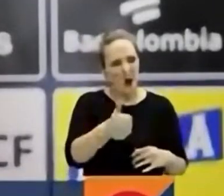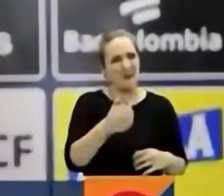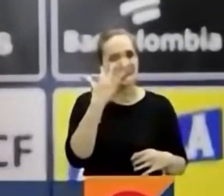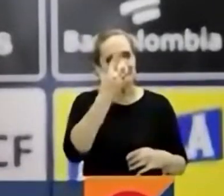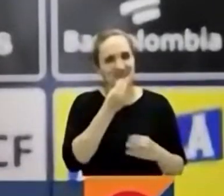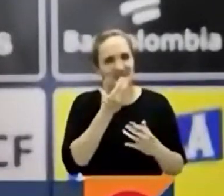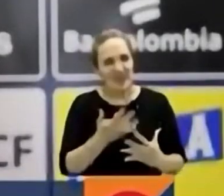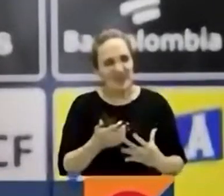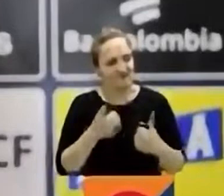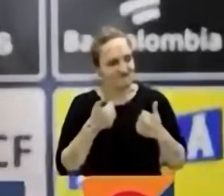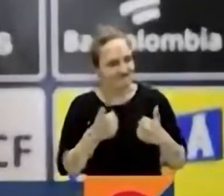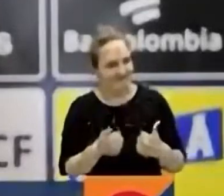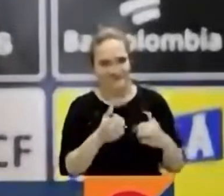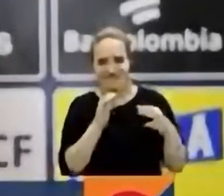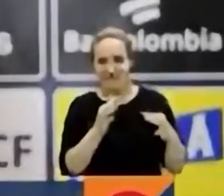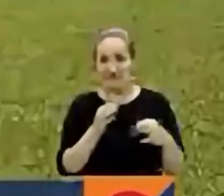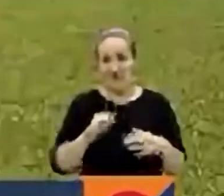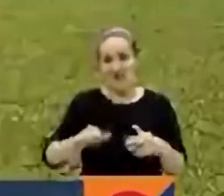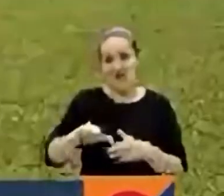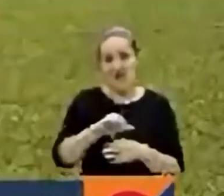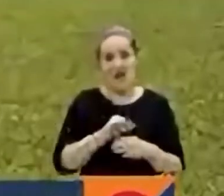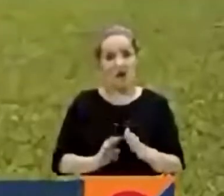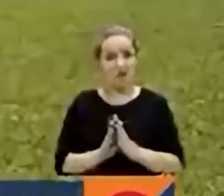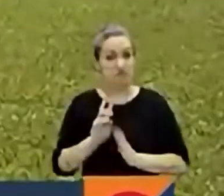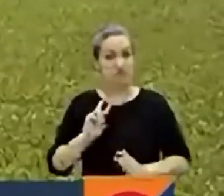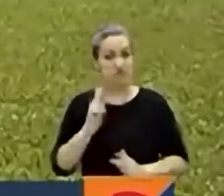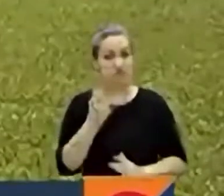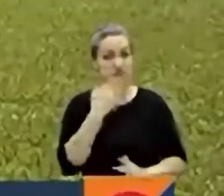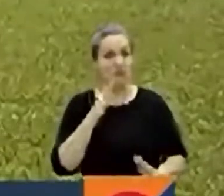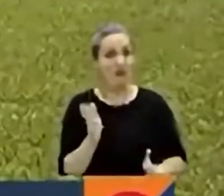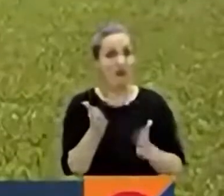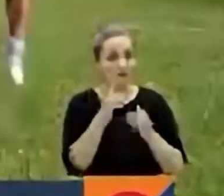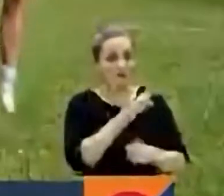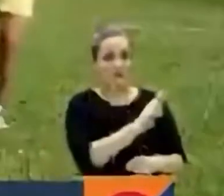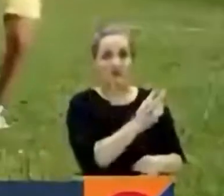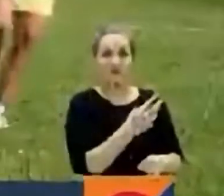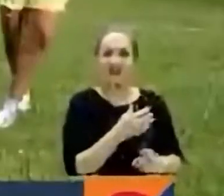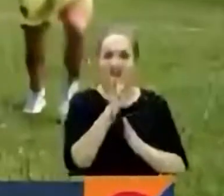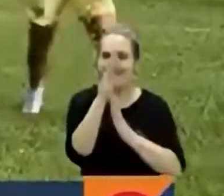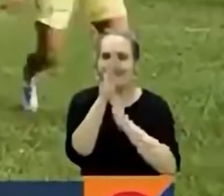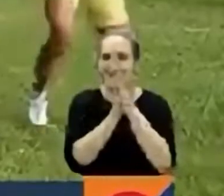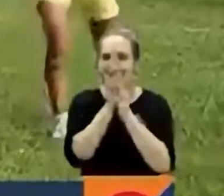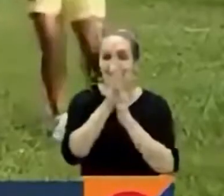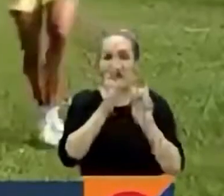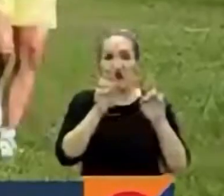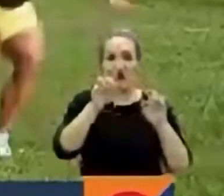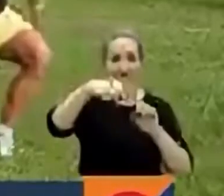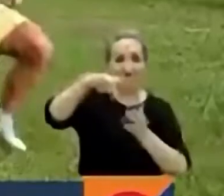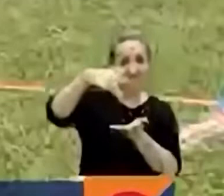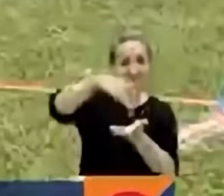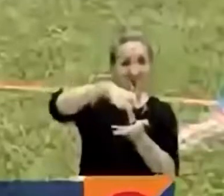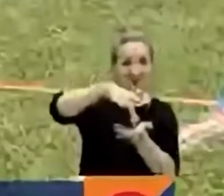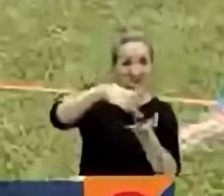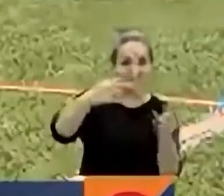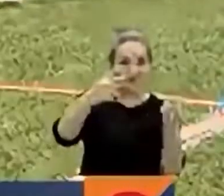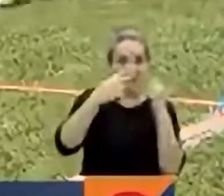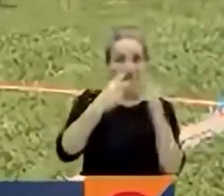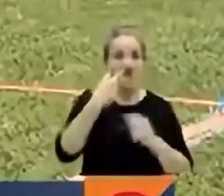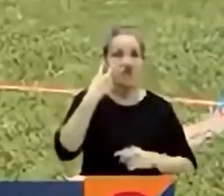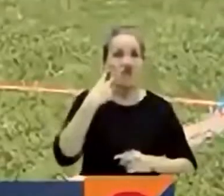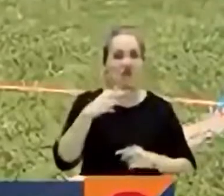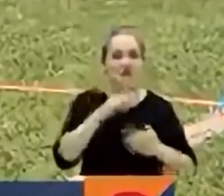sabroso. El fútbol femenino ha ido evolucionando. Y esa evolución las ilusiona para que más gente las acompañe en esta doble jornada